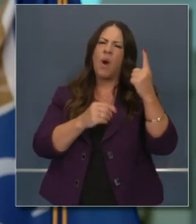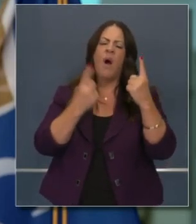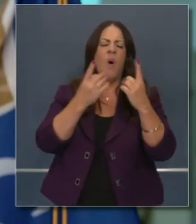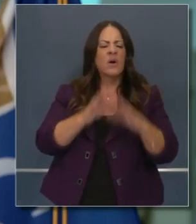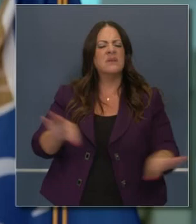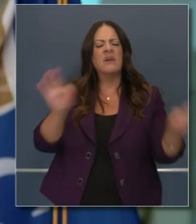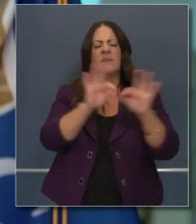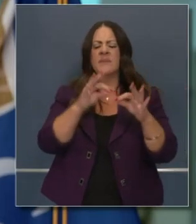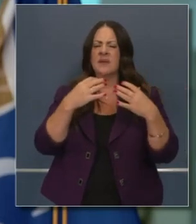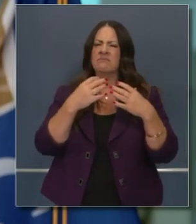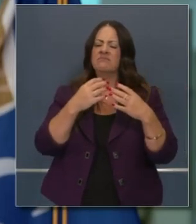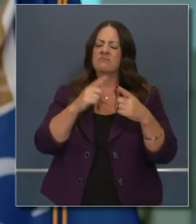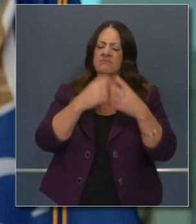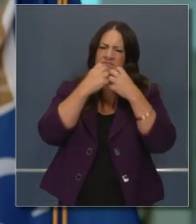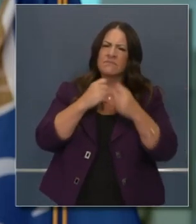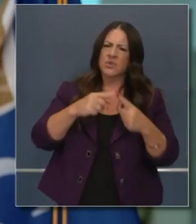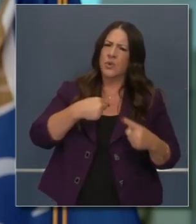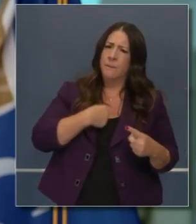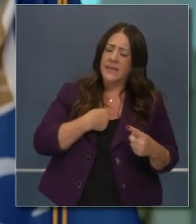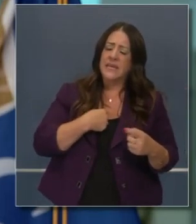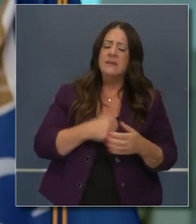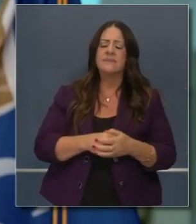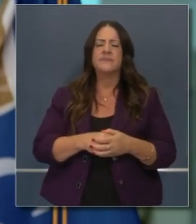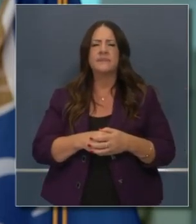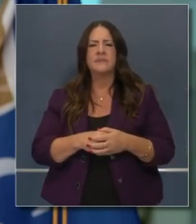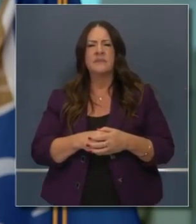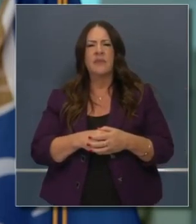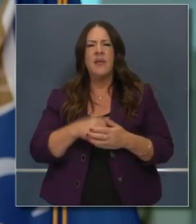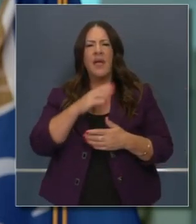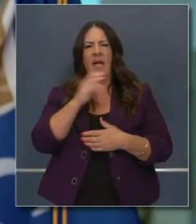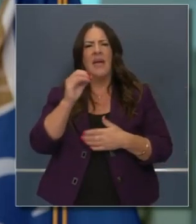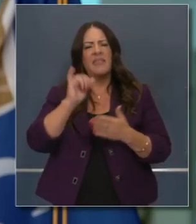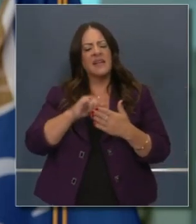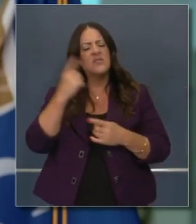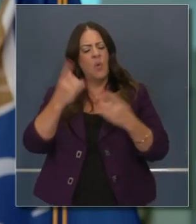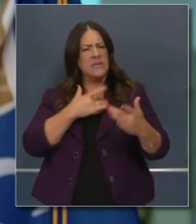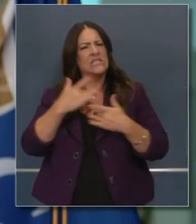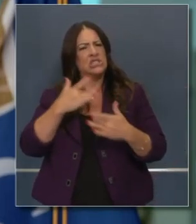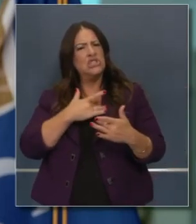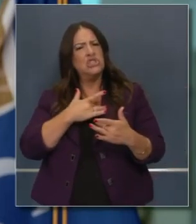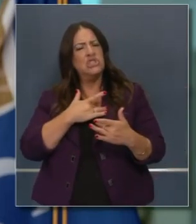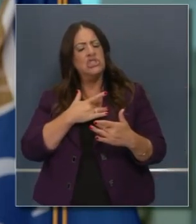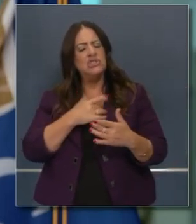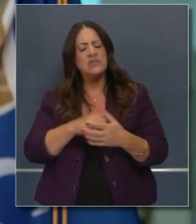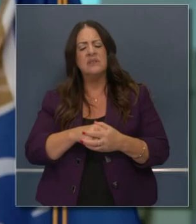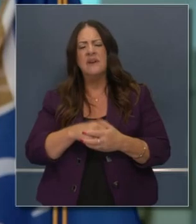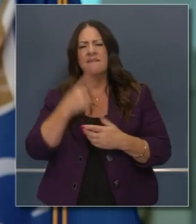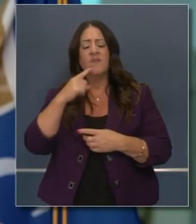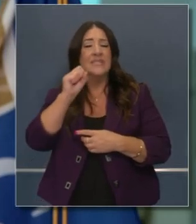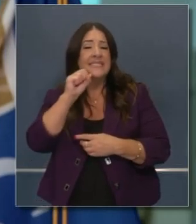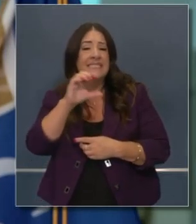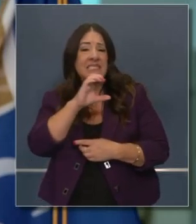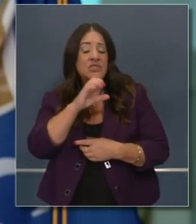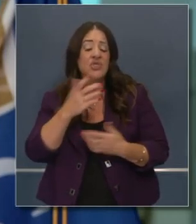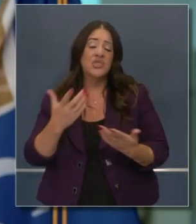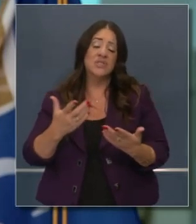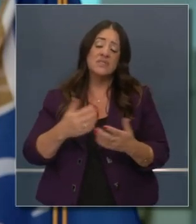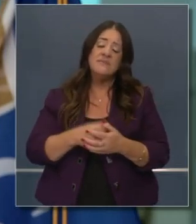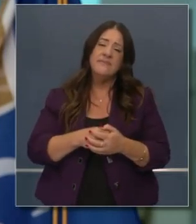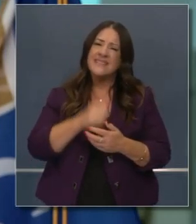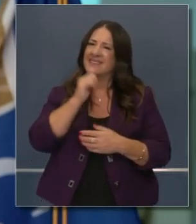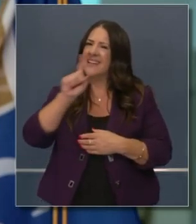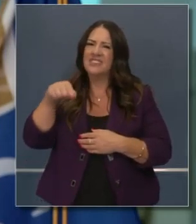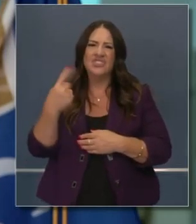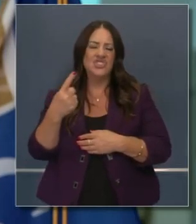mi administración. La salubridad a largo plazo, por supuesto, es algo importante. También